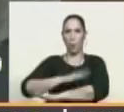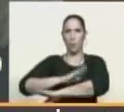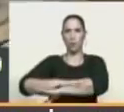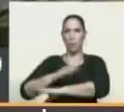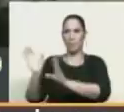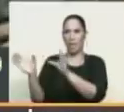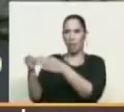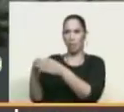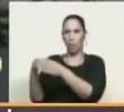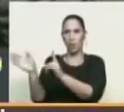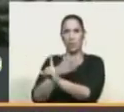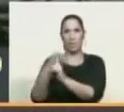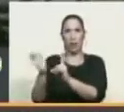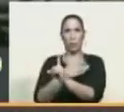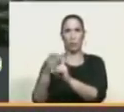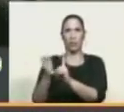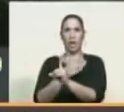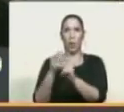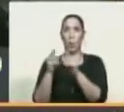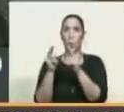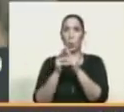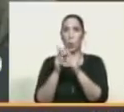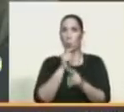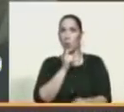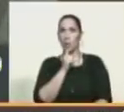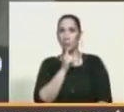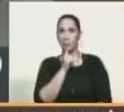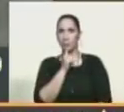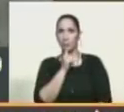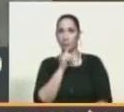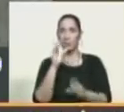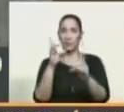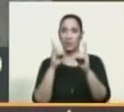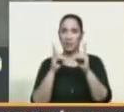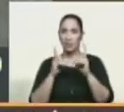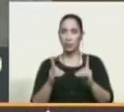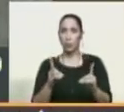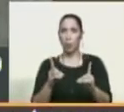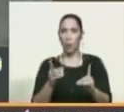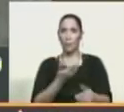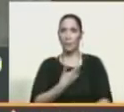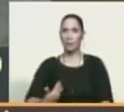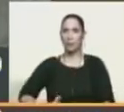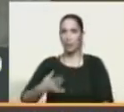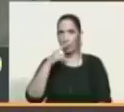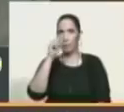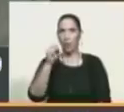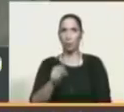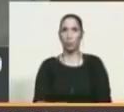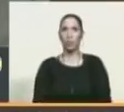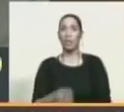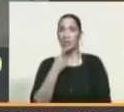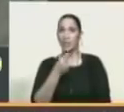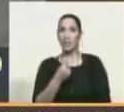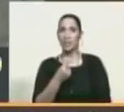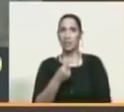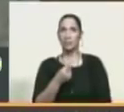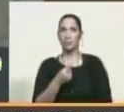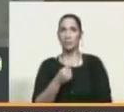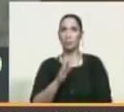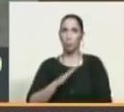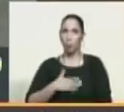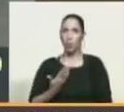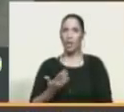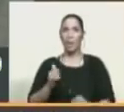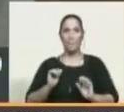de sabotear sin que conozcan las decisiones que va a tomar el presidente Maduro. Indica que pudieran ellos tener que